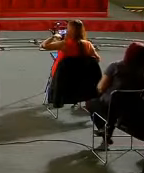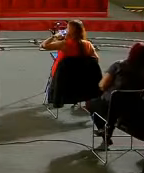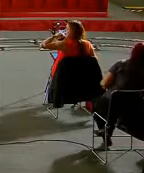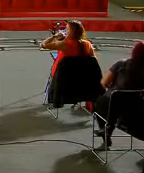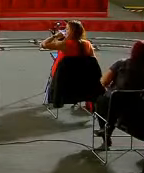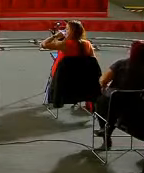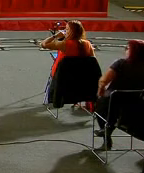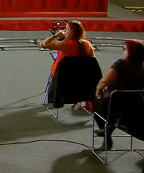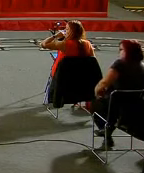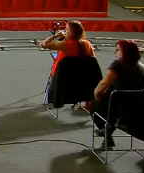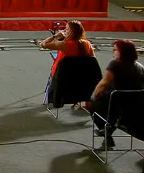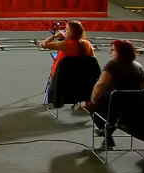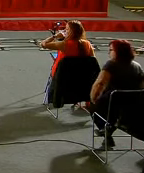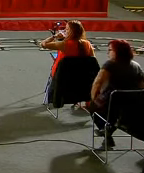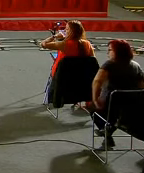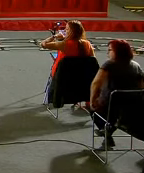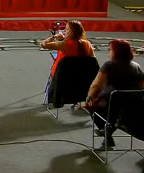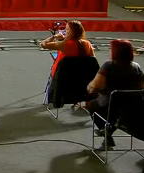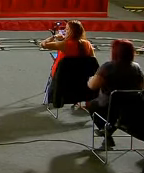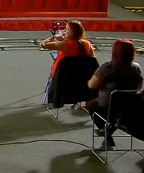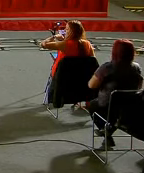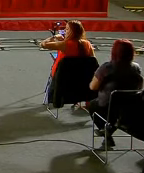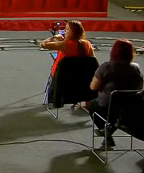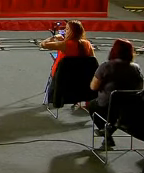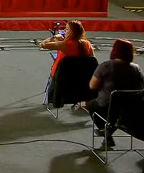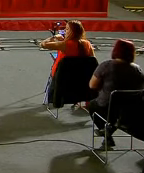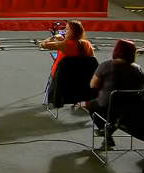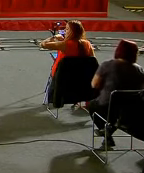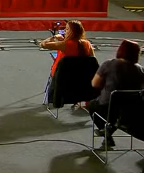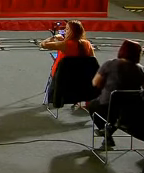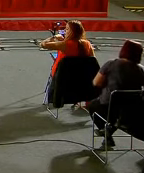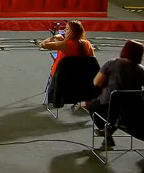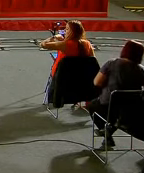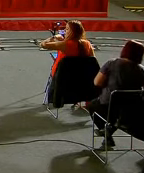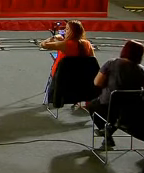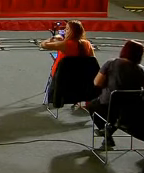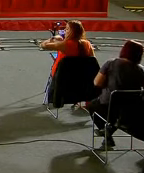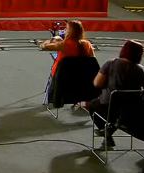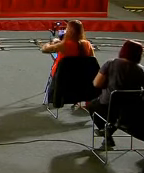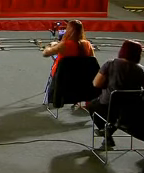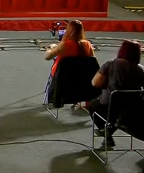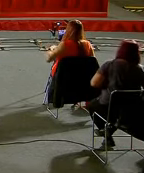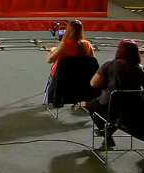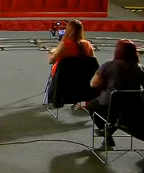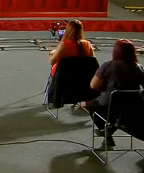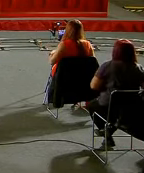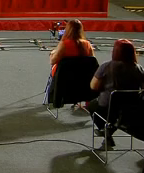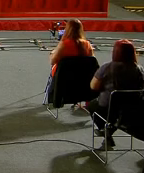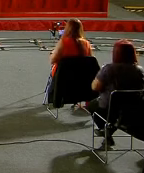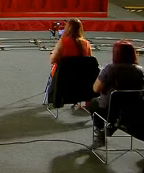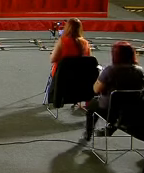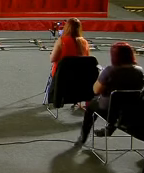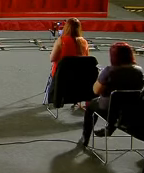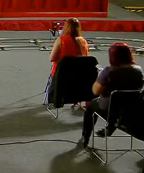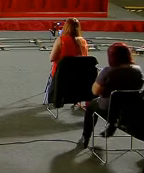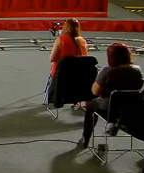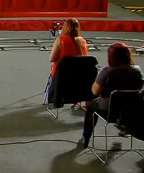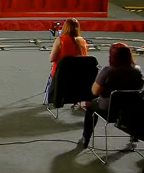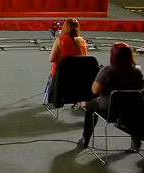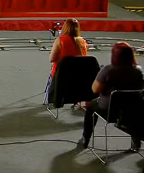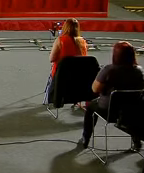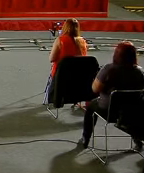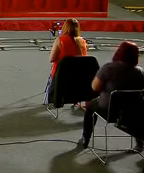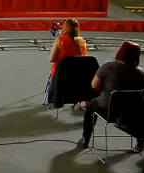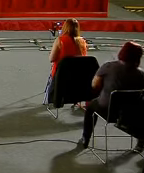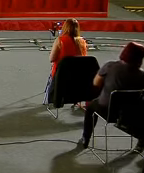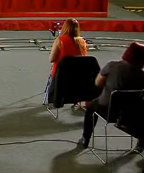¿Sobre la qué? Dice que eso va a ser una medida obligatoria y usted nos dice que no va a ser obligatorio. Mañana hablamos de eso.